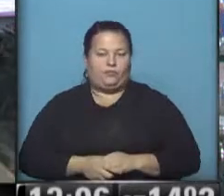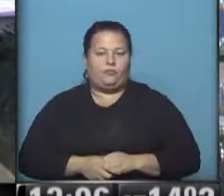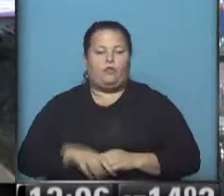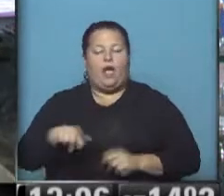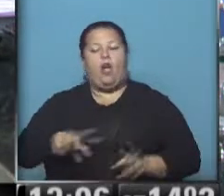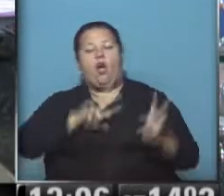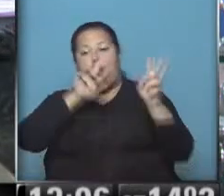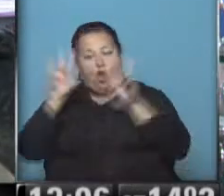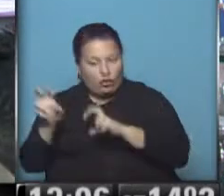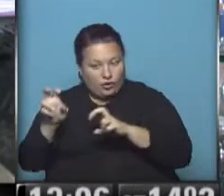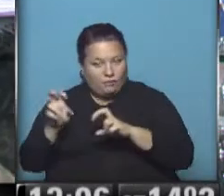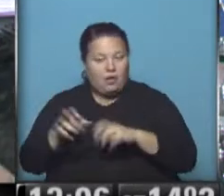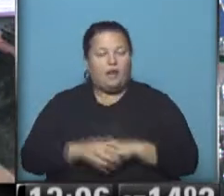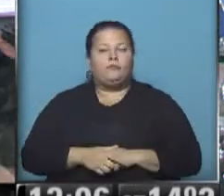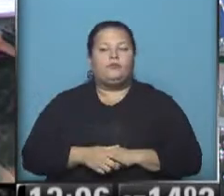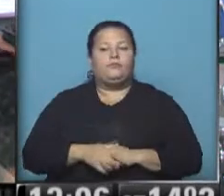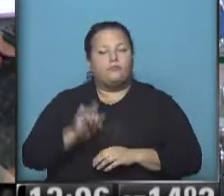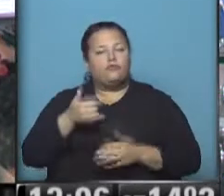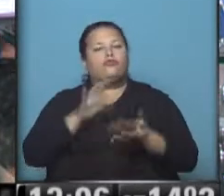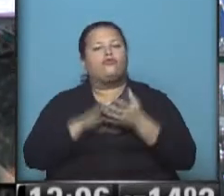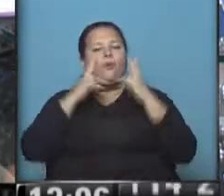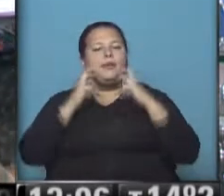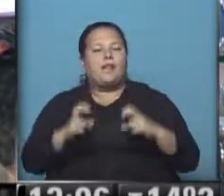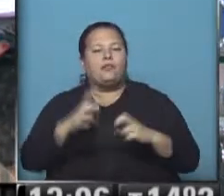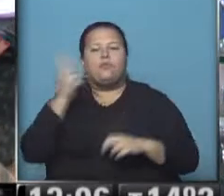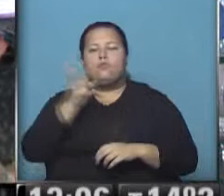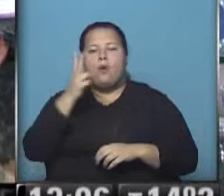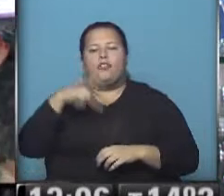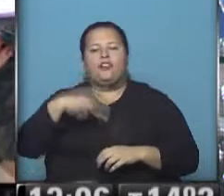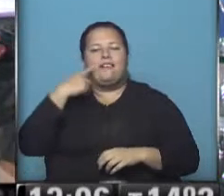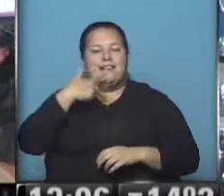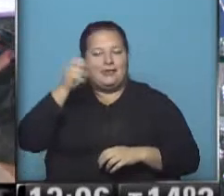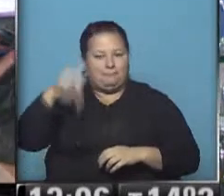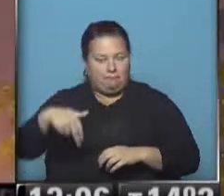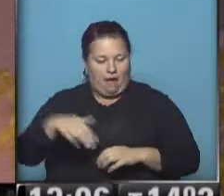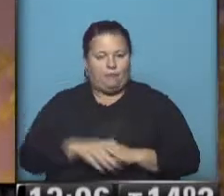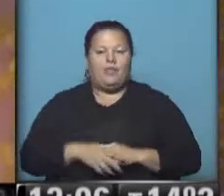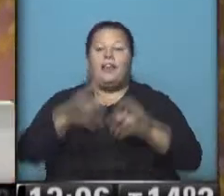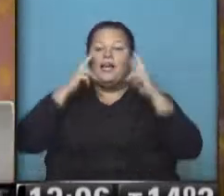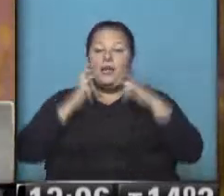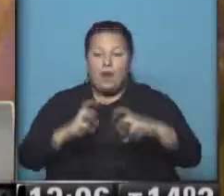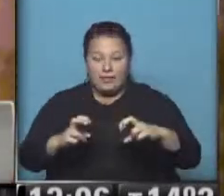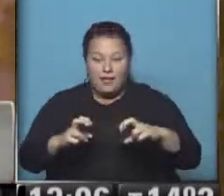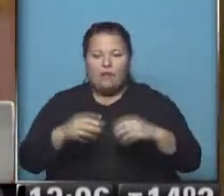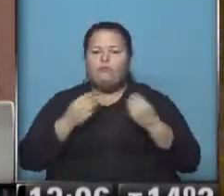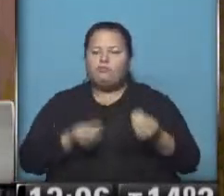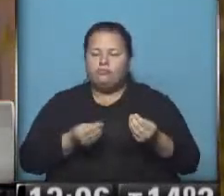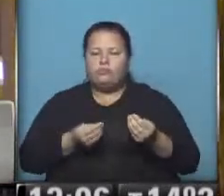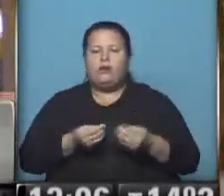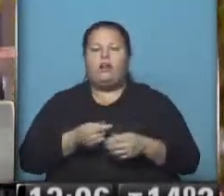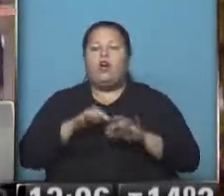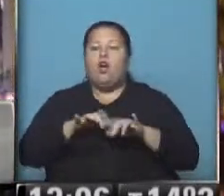Vamos a cambiar de tema. Claro. Nos ocupamos ahora de la investigación por la muerte de Alberto Nisman, la investigación que se dio en